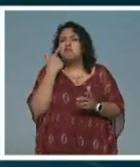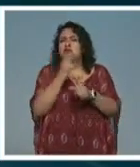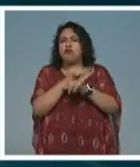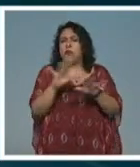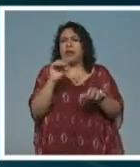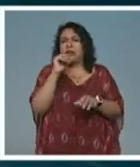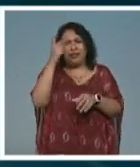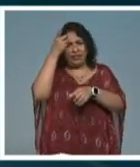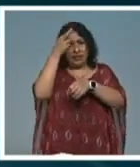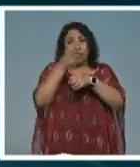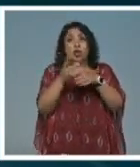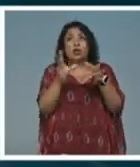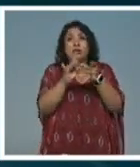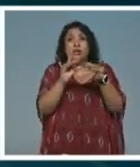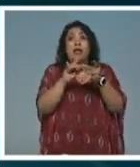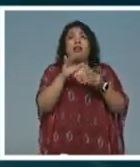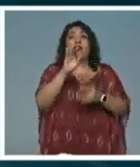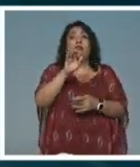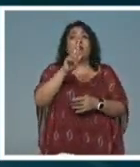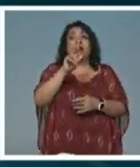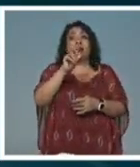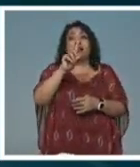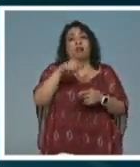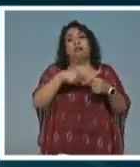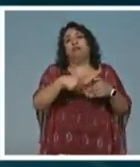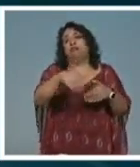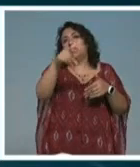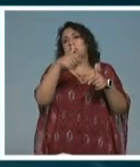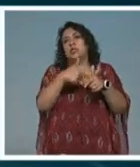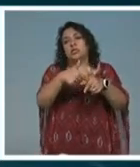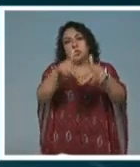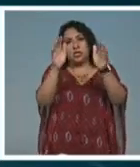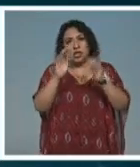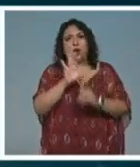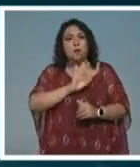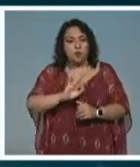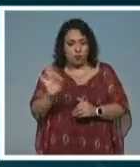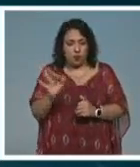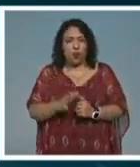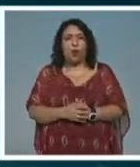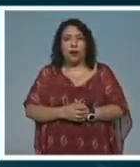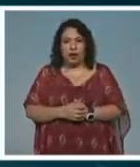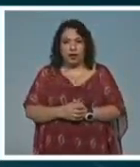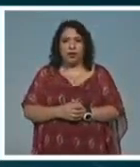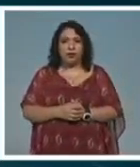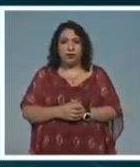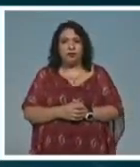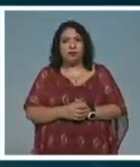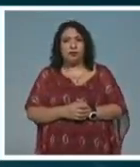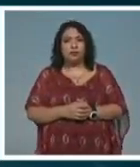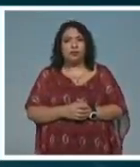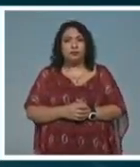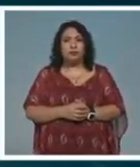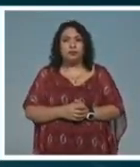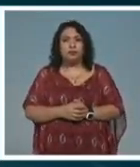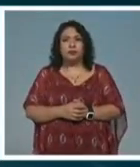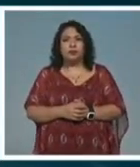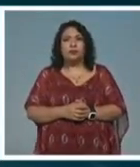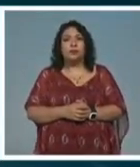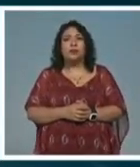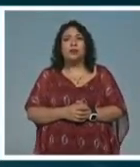los directores afirman que hay Frankelda para rato. Y no puedes vernos por no saber